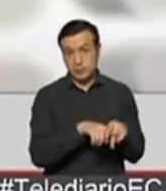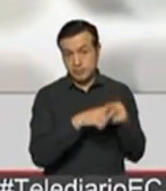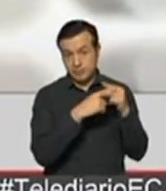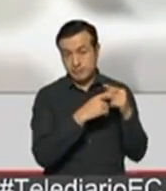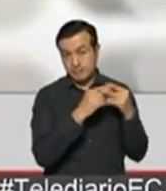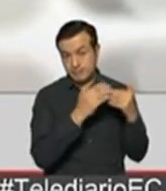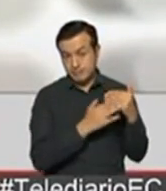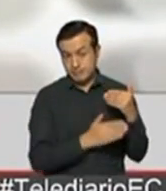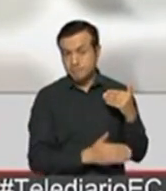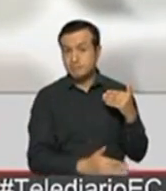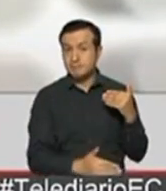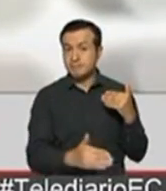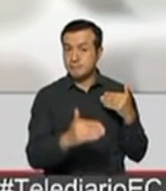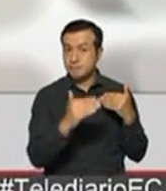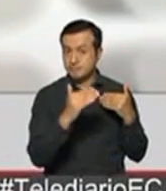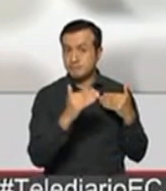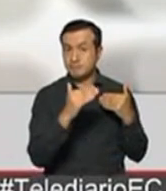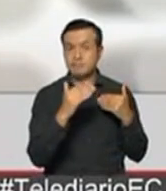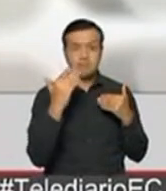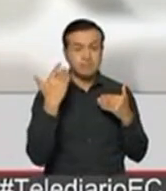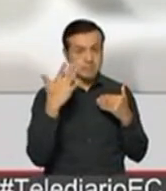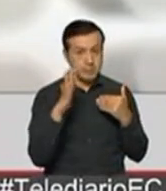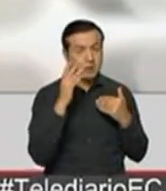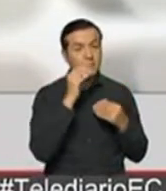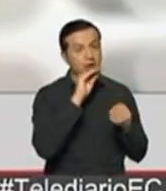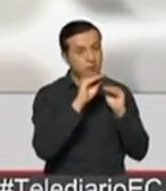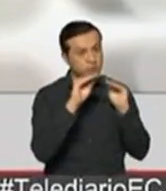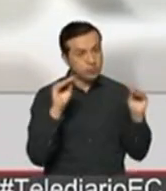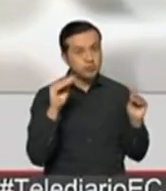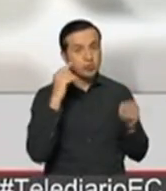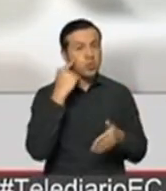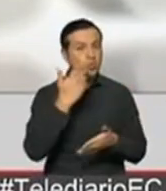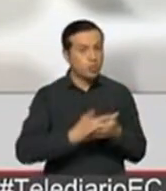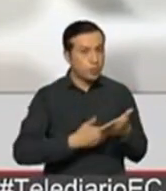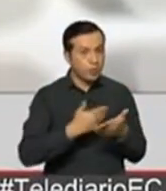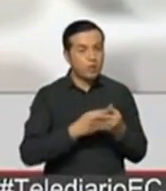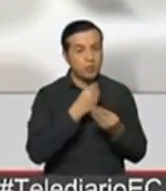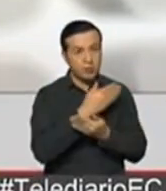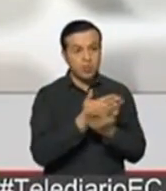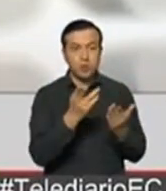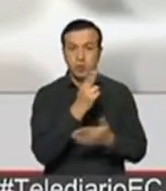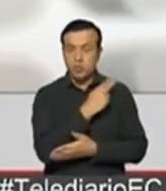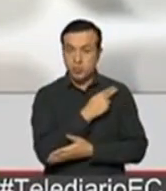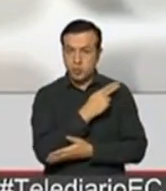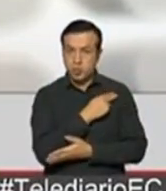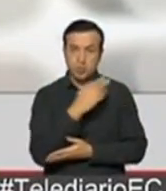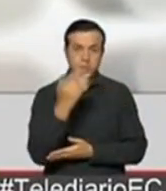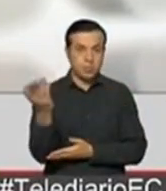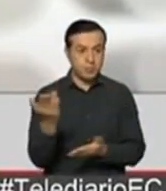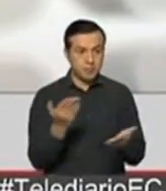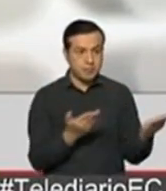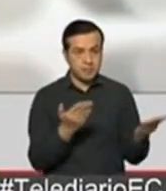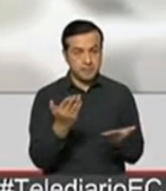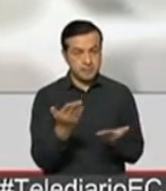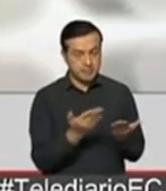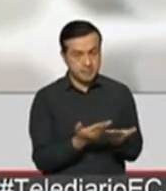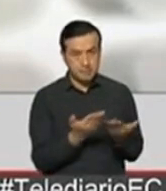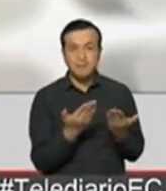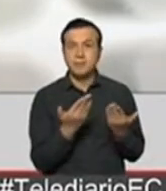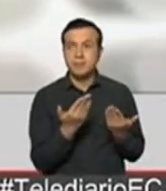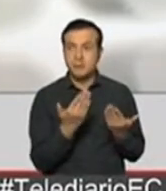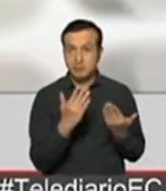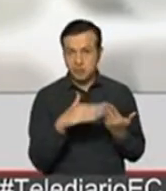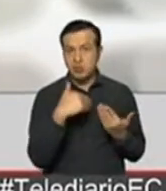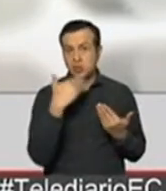formalmente la entrega de información documental por parte de las universidades y escuelas politécnicas y